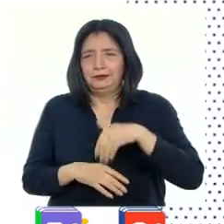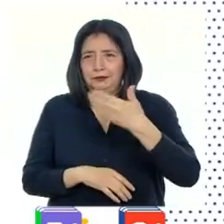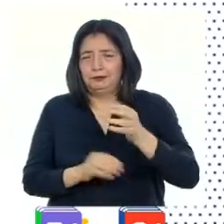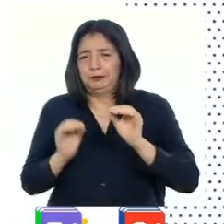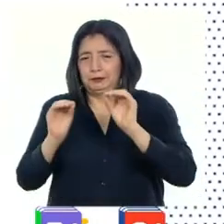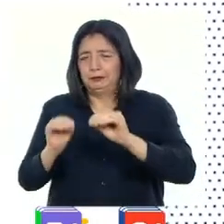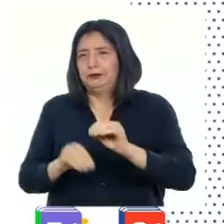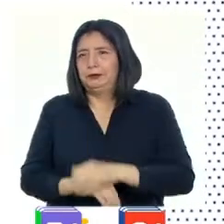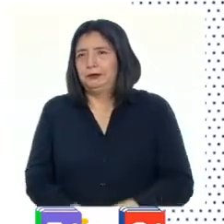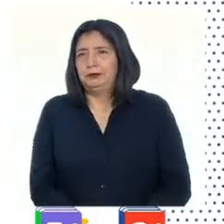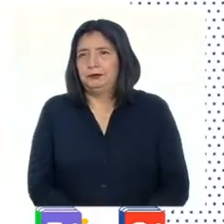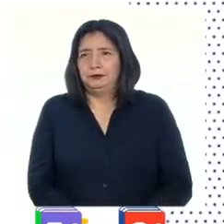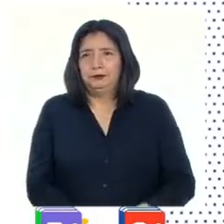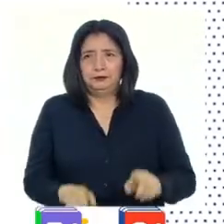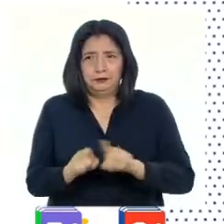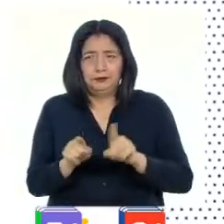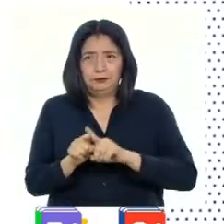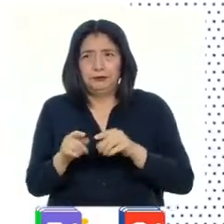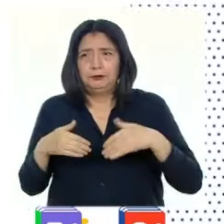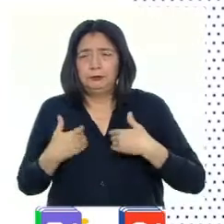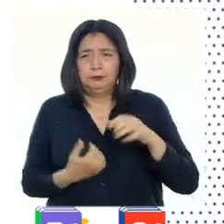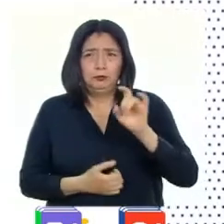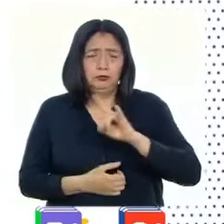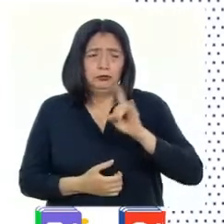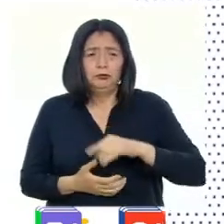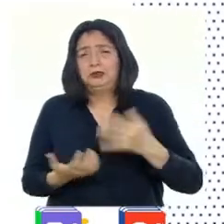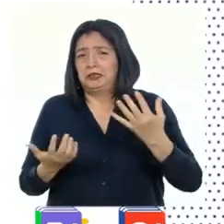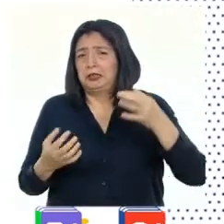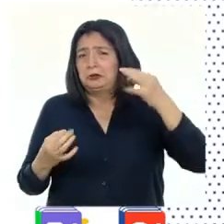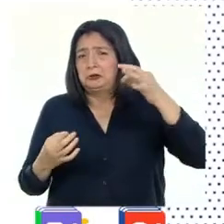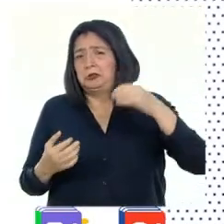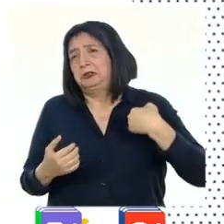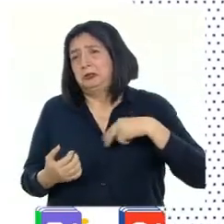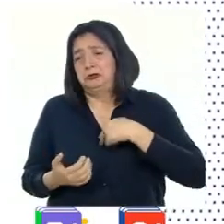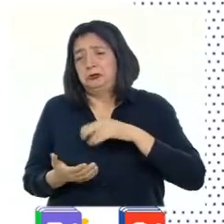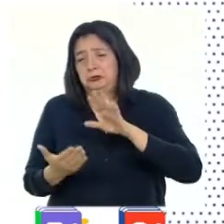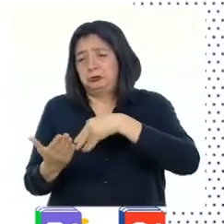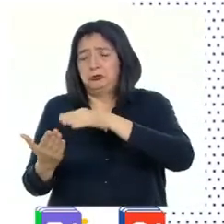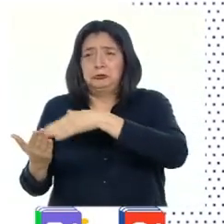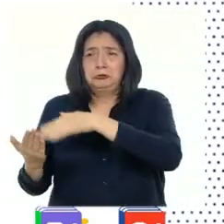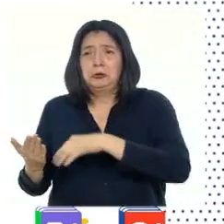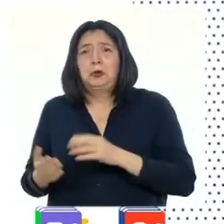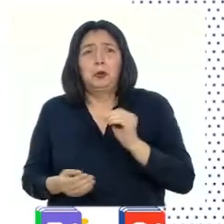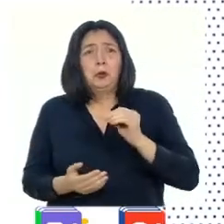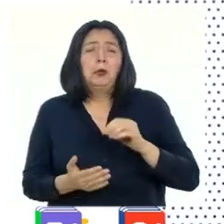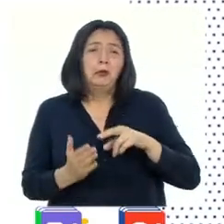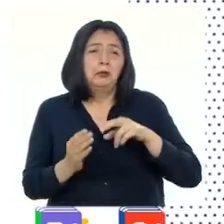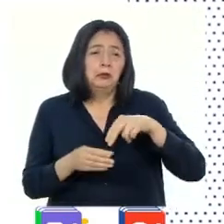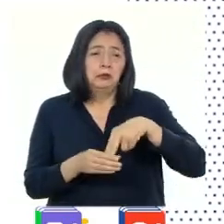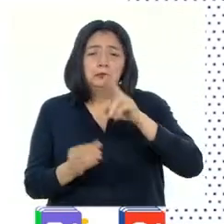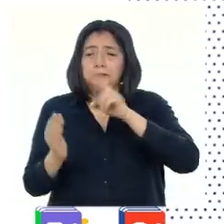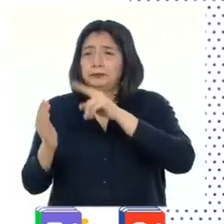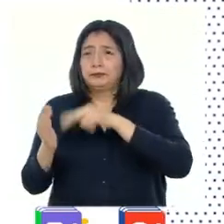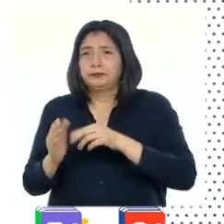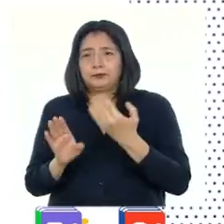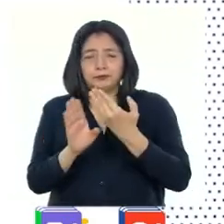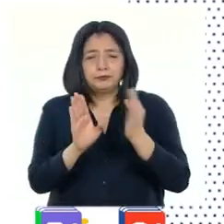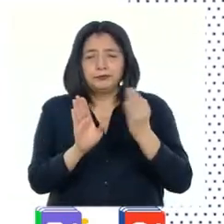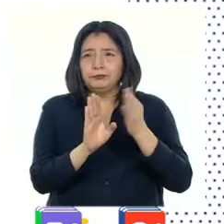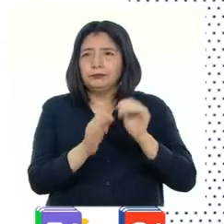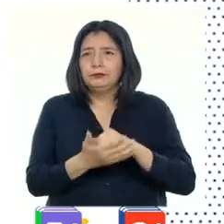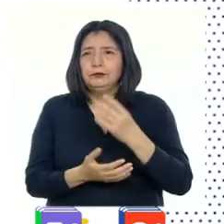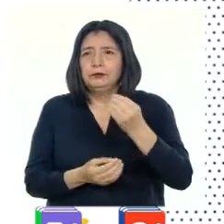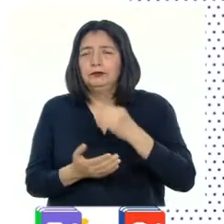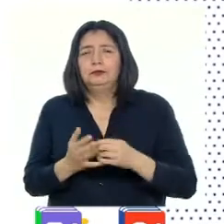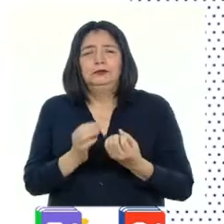después. También podemos usar hojas que nosotros mismos pintemos o pintarlas con témpera. Las puertas las hemos